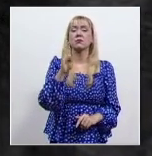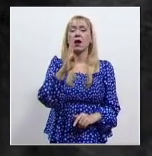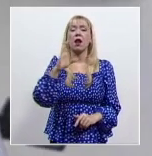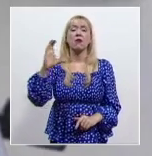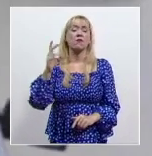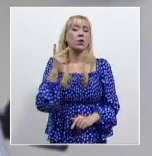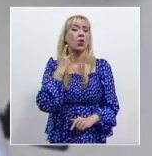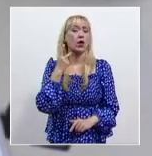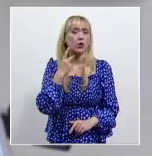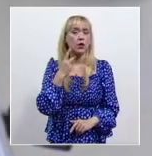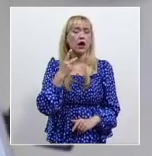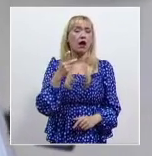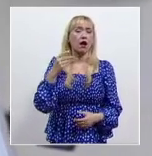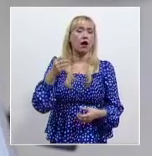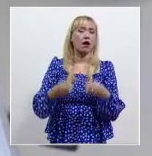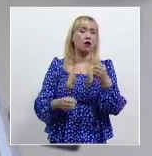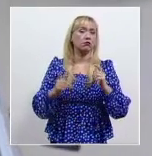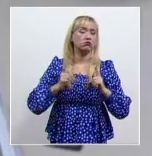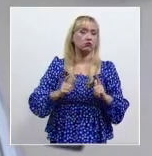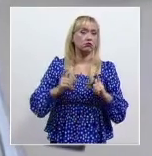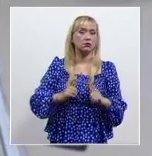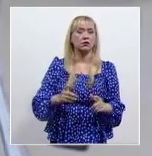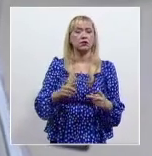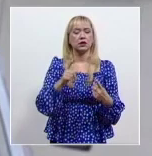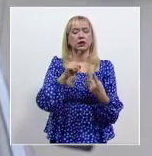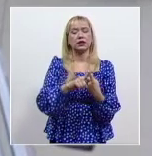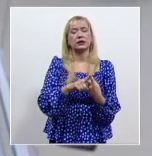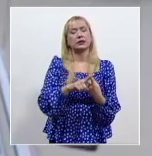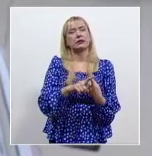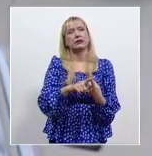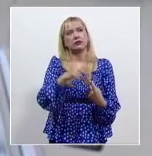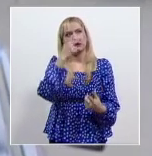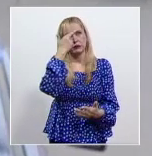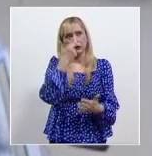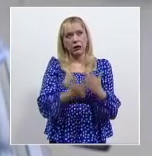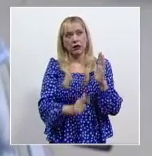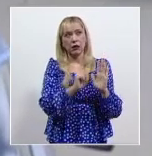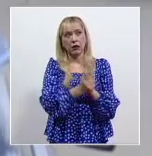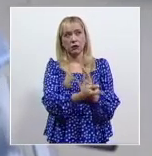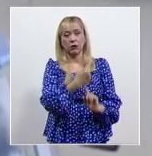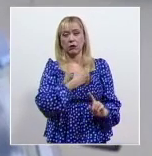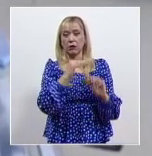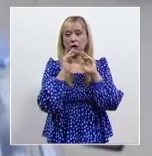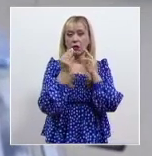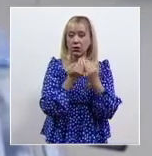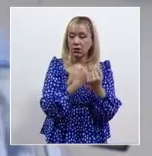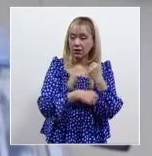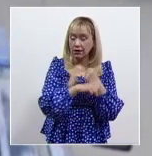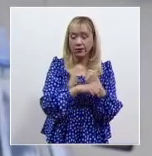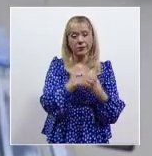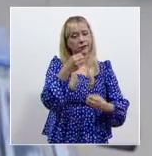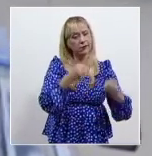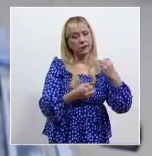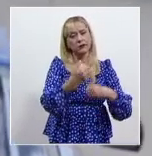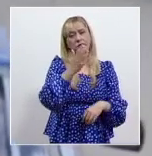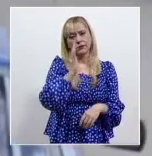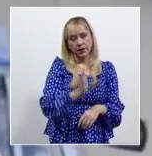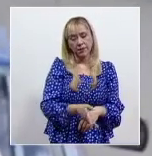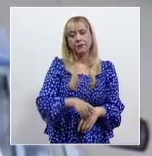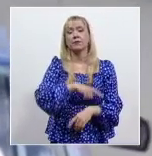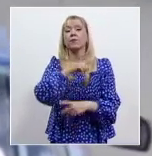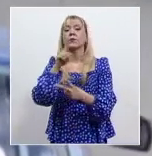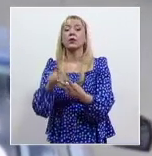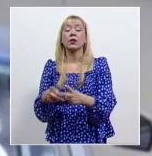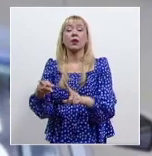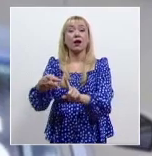California. Enfrentó dos procesos, uno del fuero federal, acusada de delincuencia organizada, y otro del fuero común por el delito